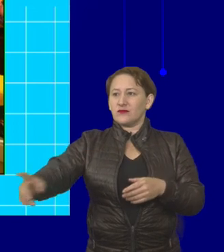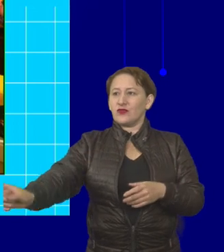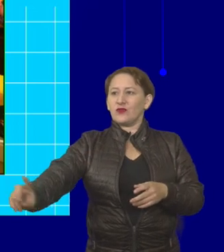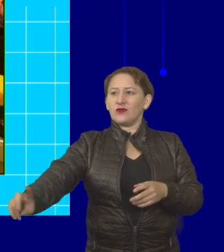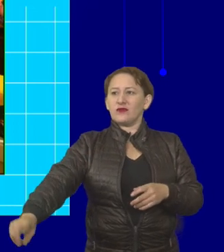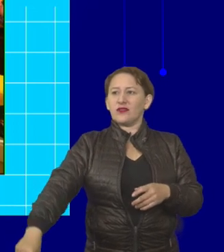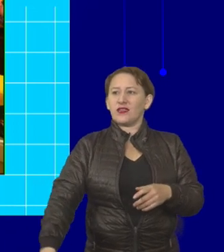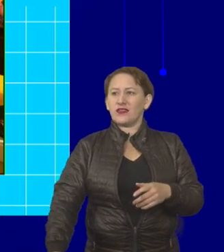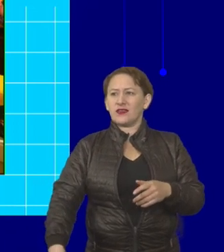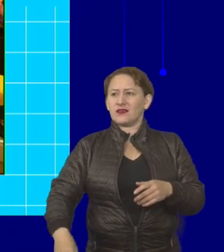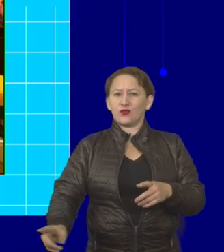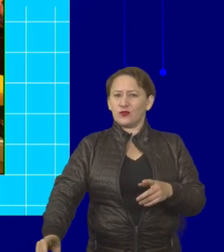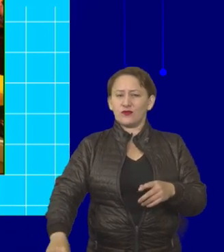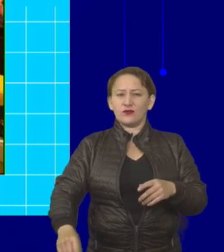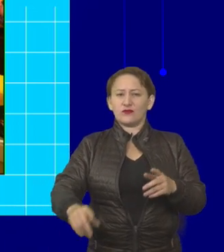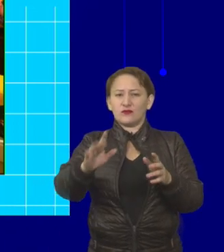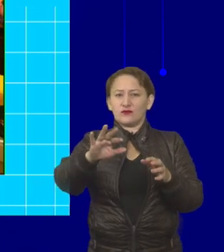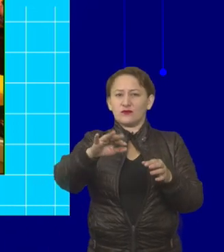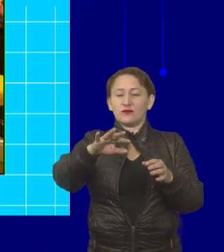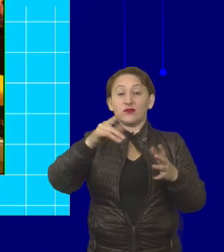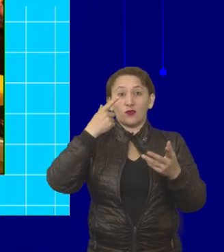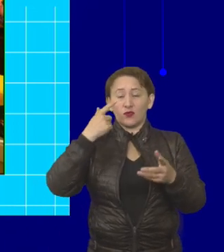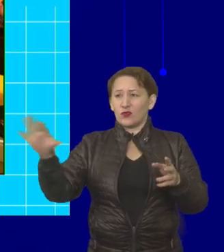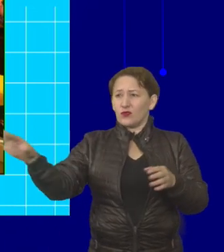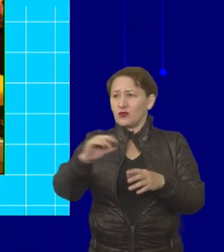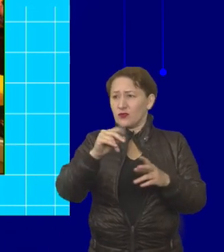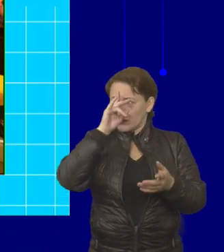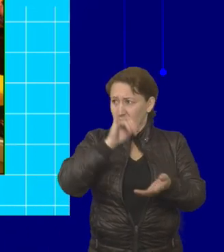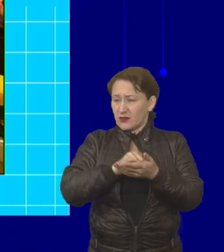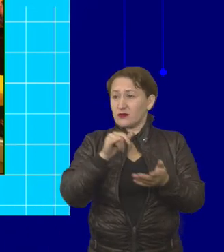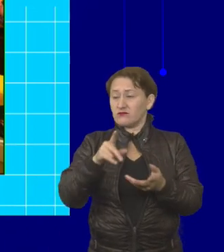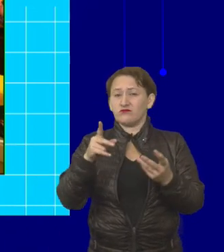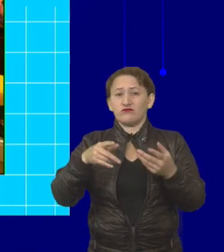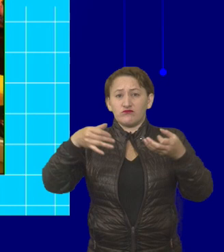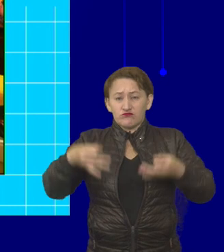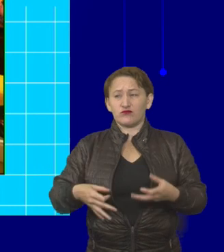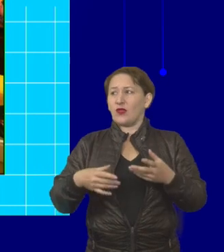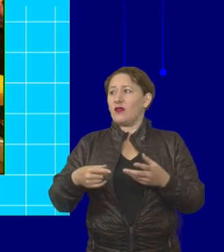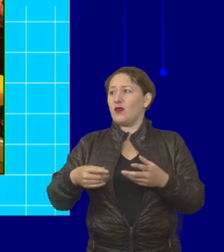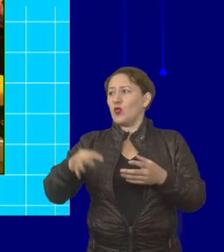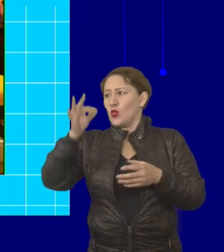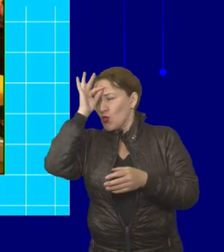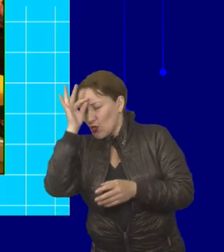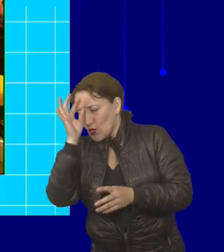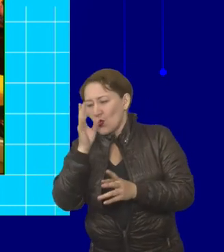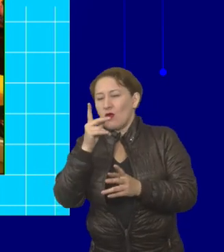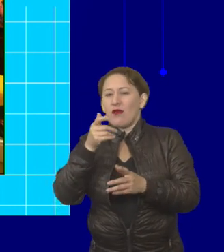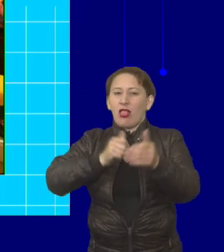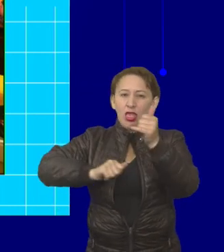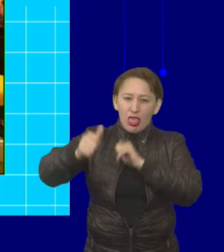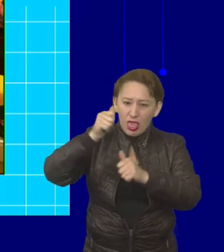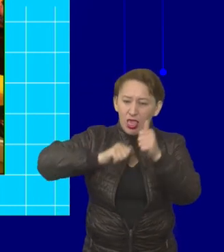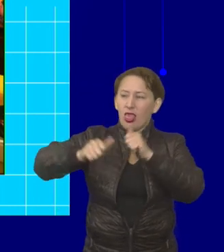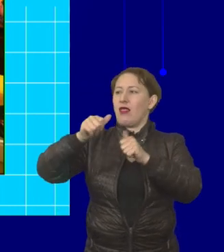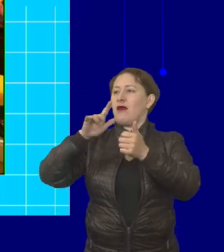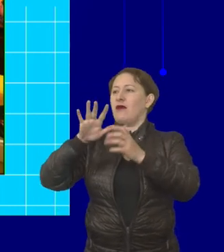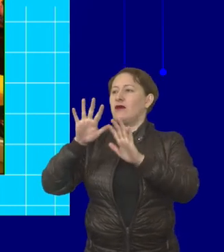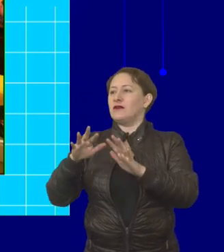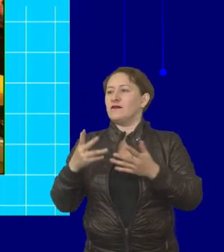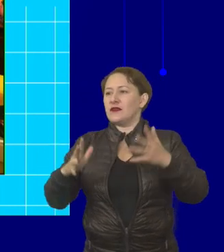puedo dar a la gente. En este medio todo el mundo cree que uno vive drogado, alcoholizado,